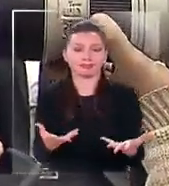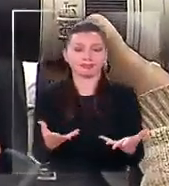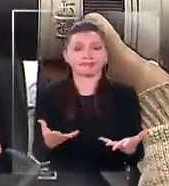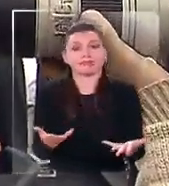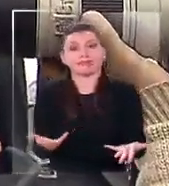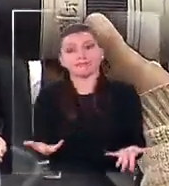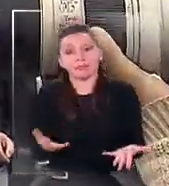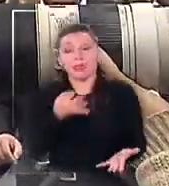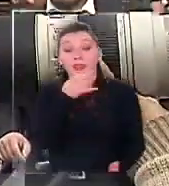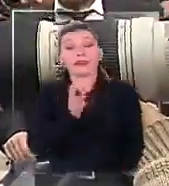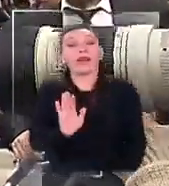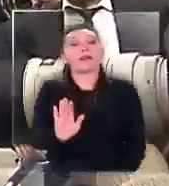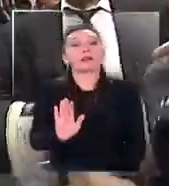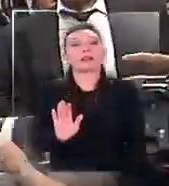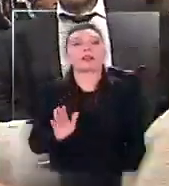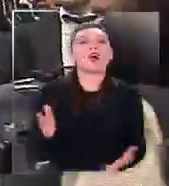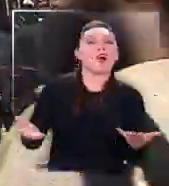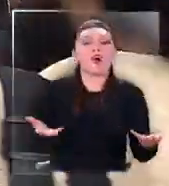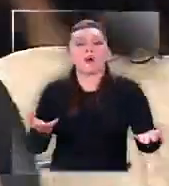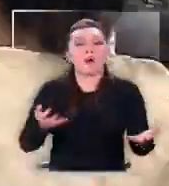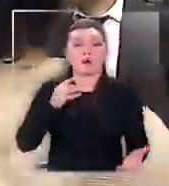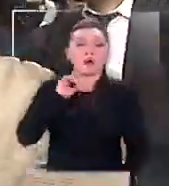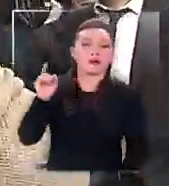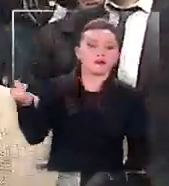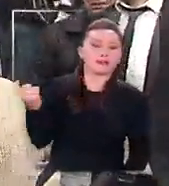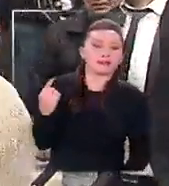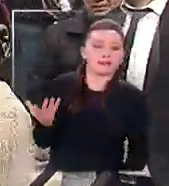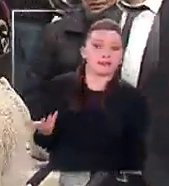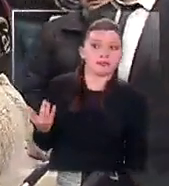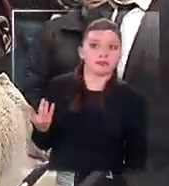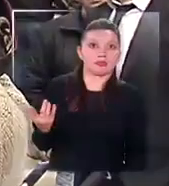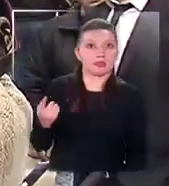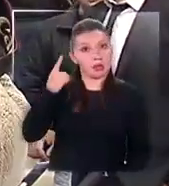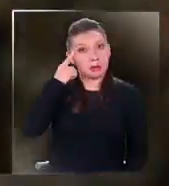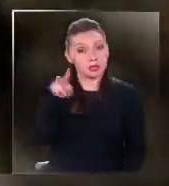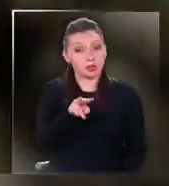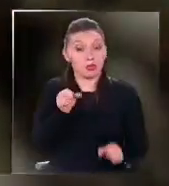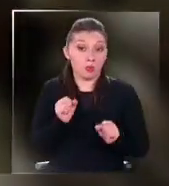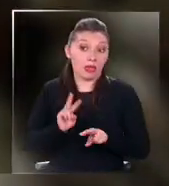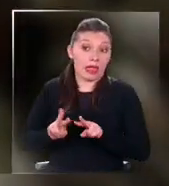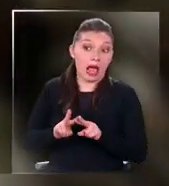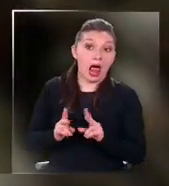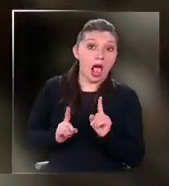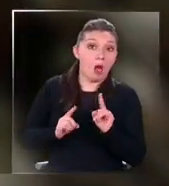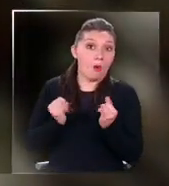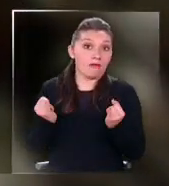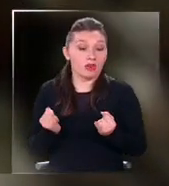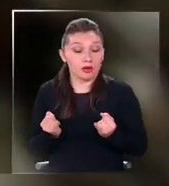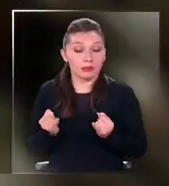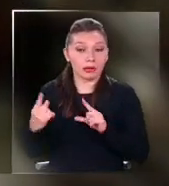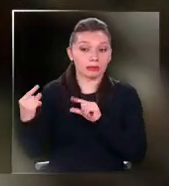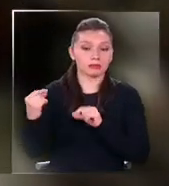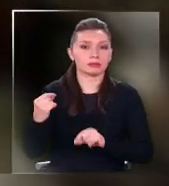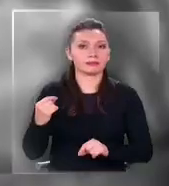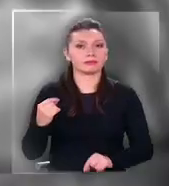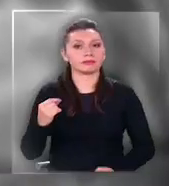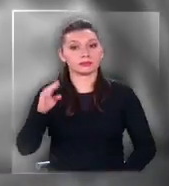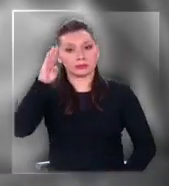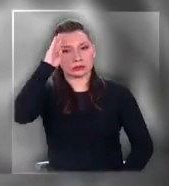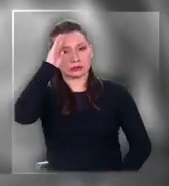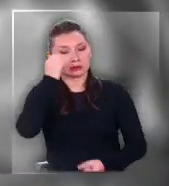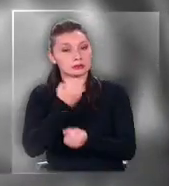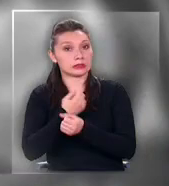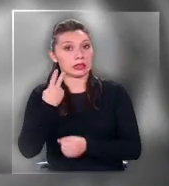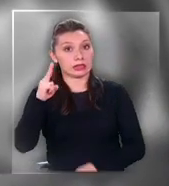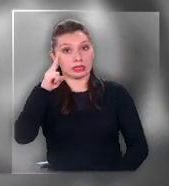Y le dice, bueno, ¿cómo es esto? Le dice, supongo que esto se podrá arreglar de una manera. Y el policía lo queda mirando